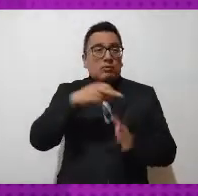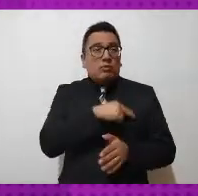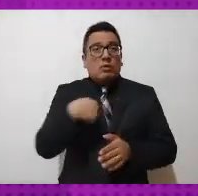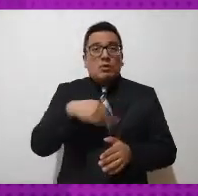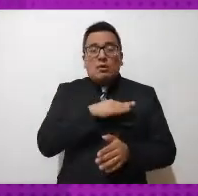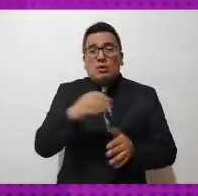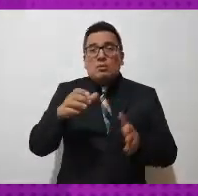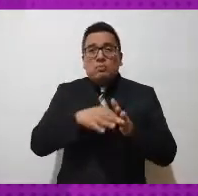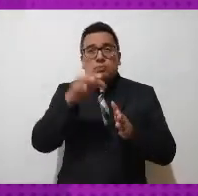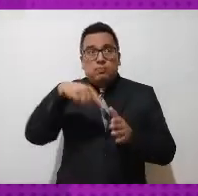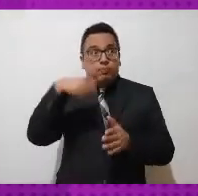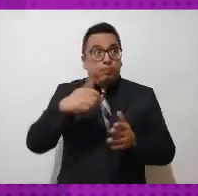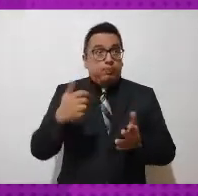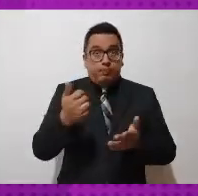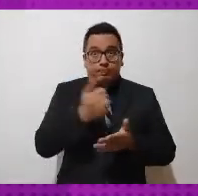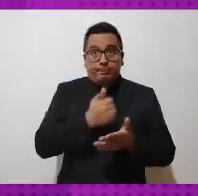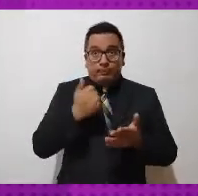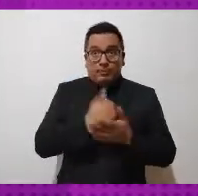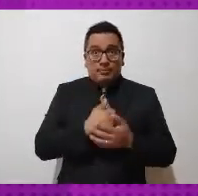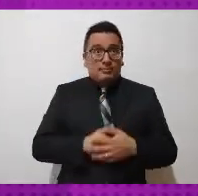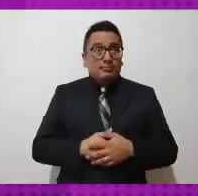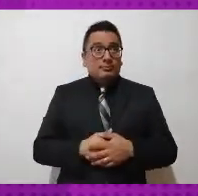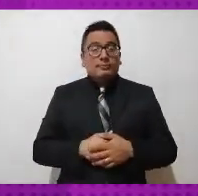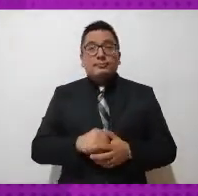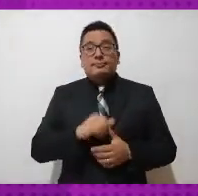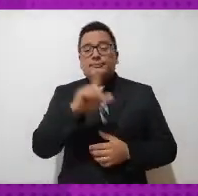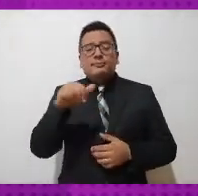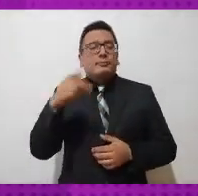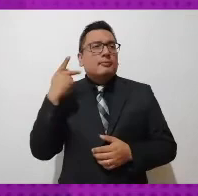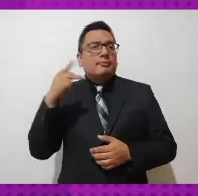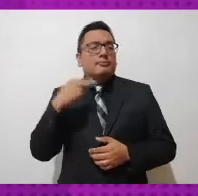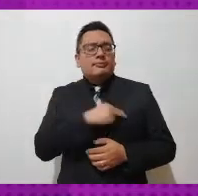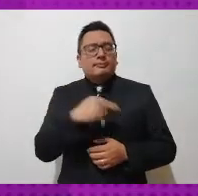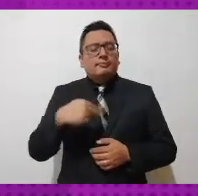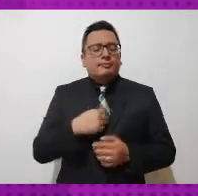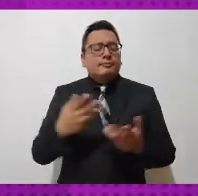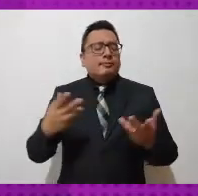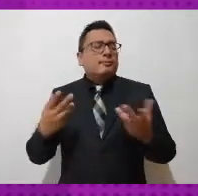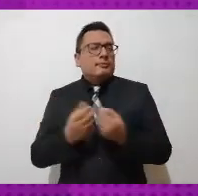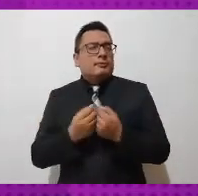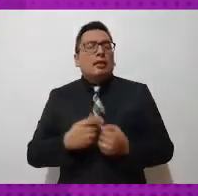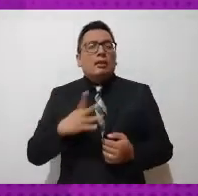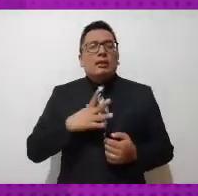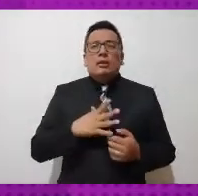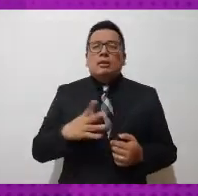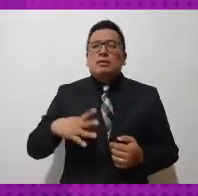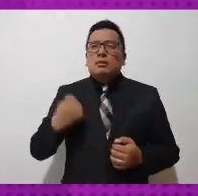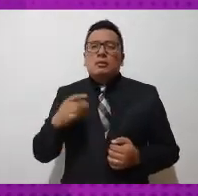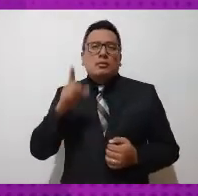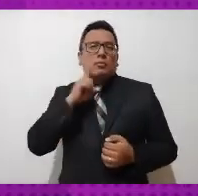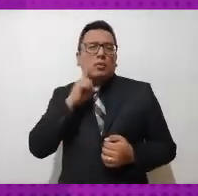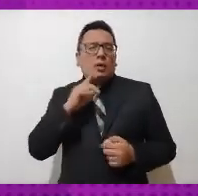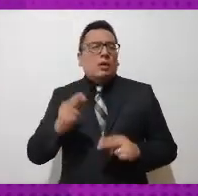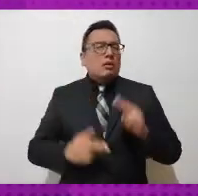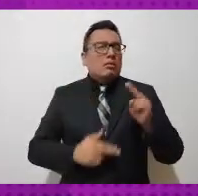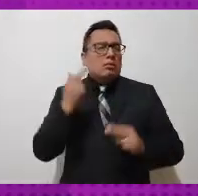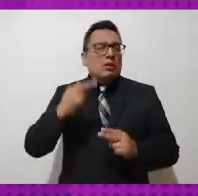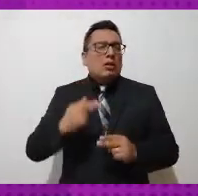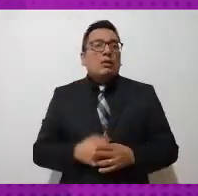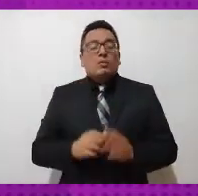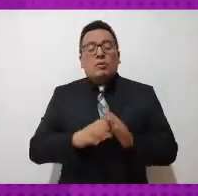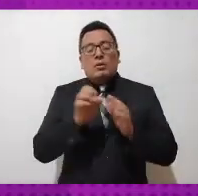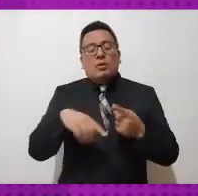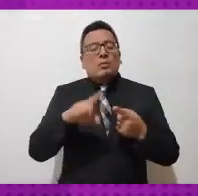pudiéramos votar a nivel municipal. Además, en Puebla se sumaron las voces del movimiento revolucionario con mujeres notables